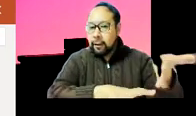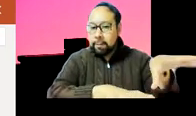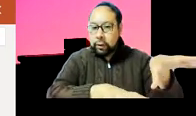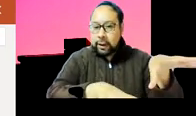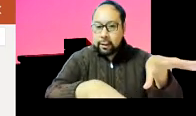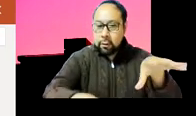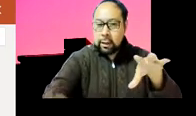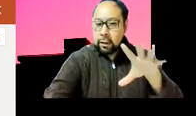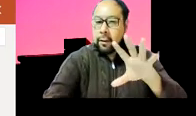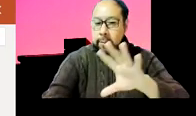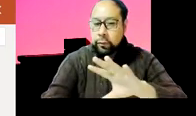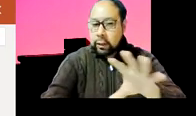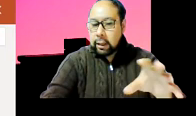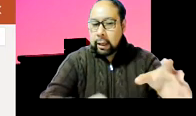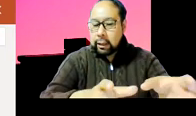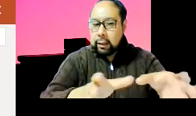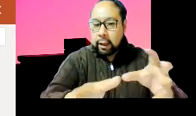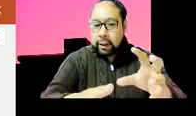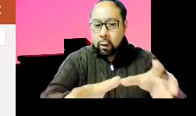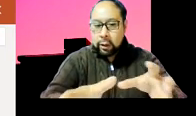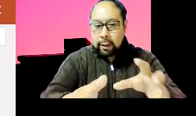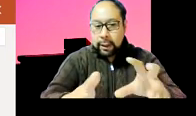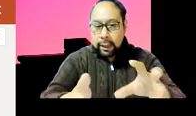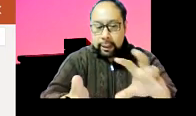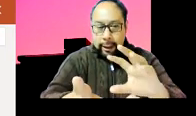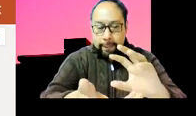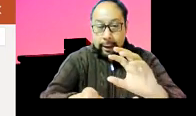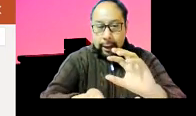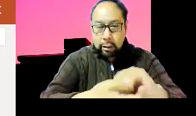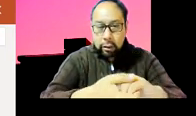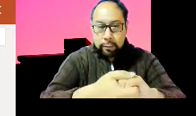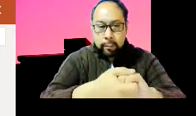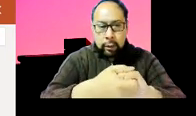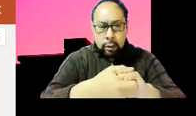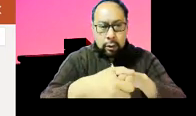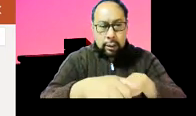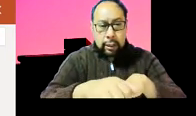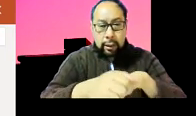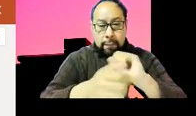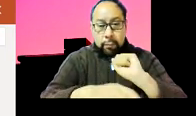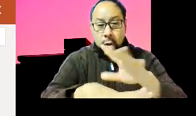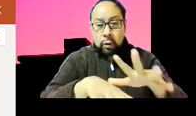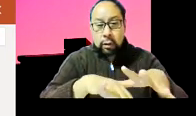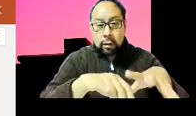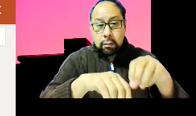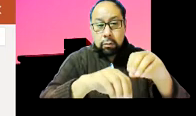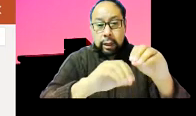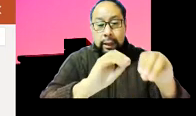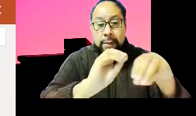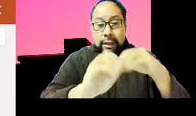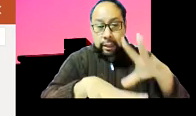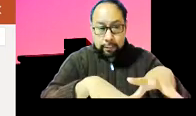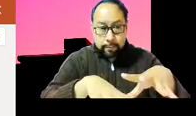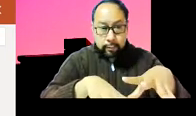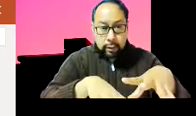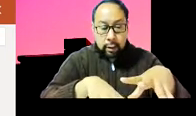estas diferencias. Entonces, sí, aquí también hago esta pequeña aclaración donde dice que no hay